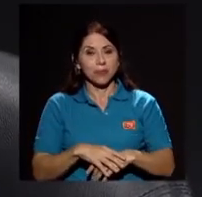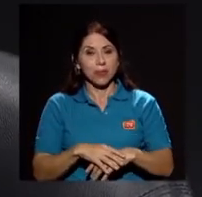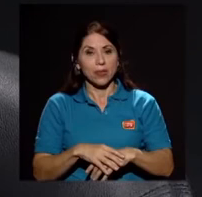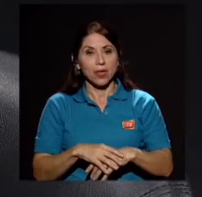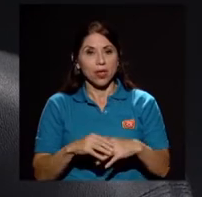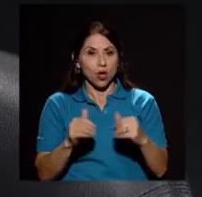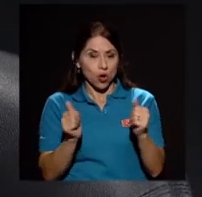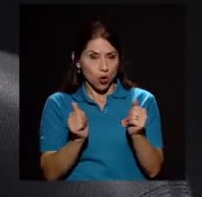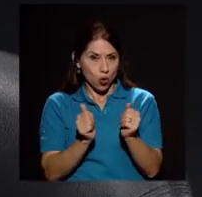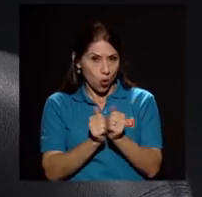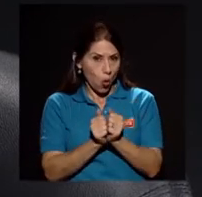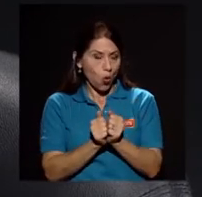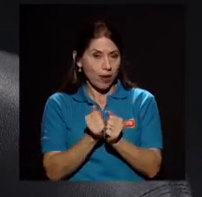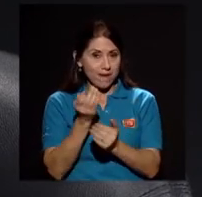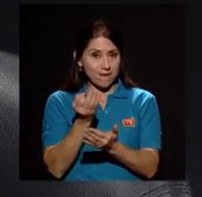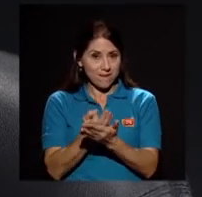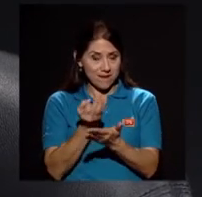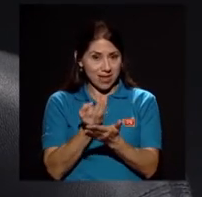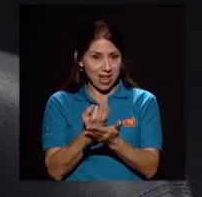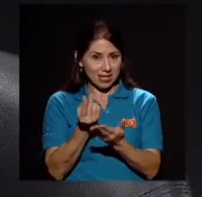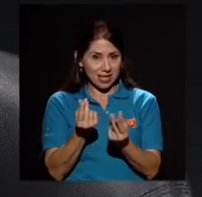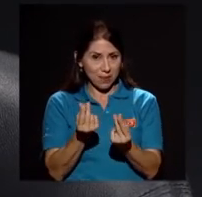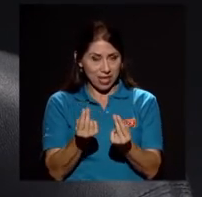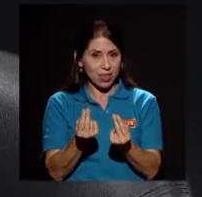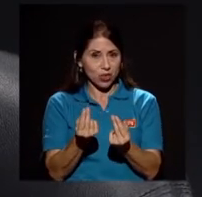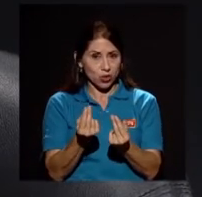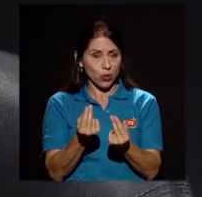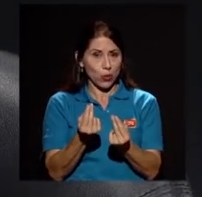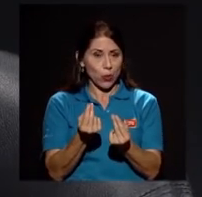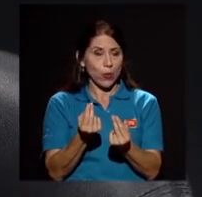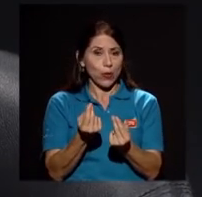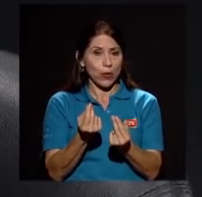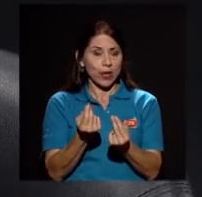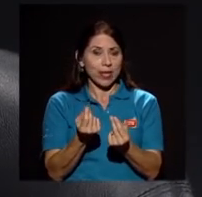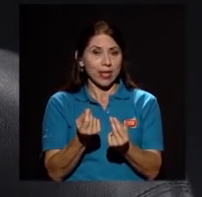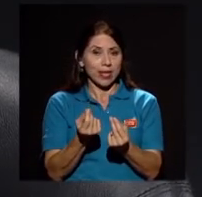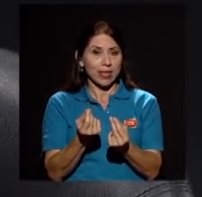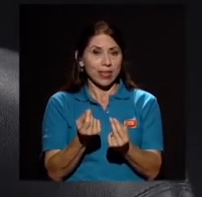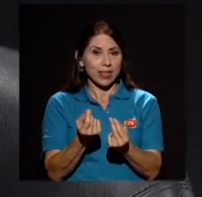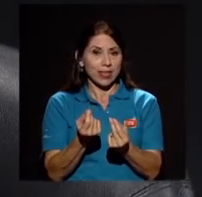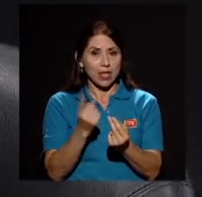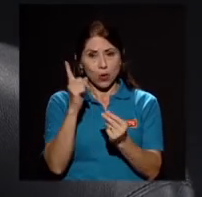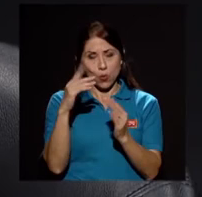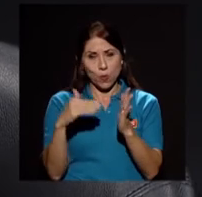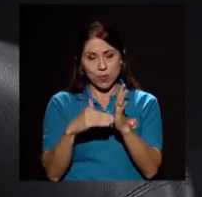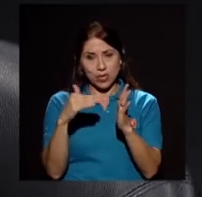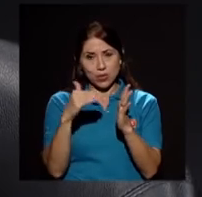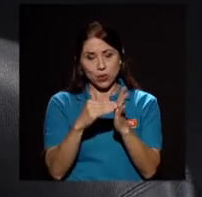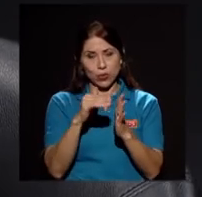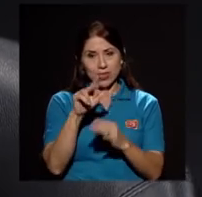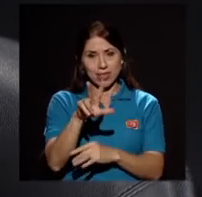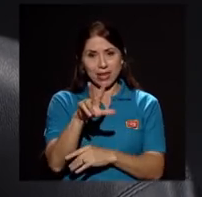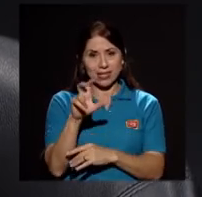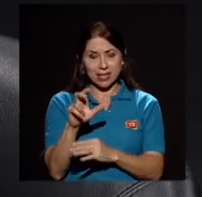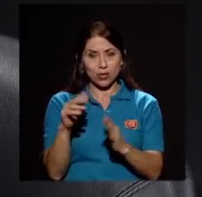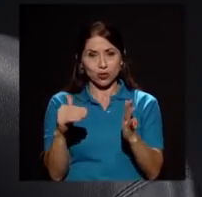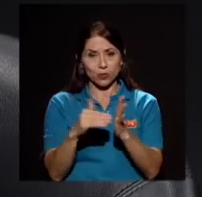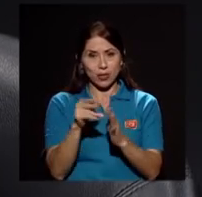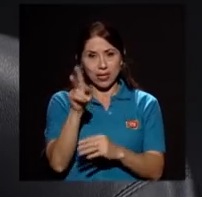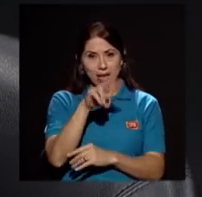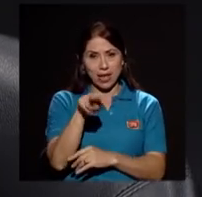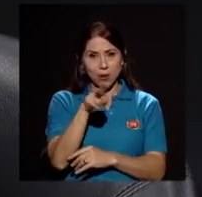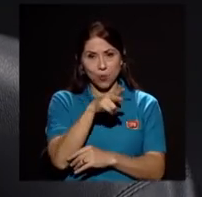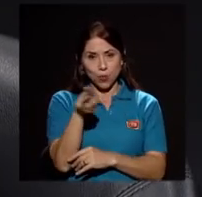un financiamiento asistencial de un millón trescientos mil euros